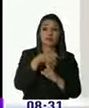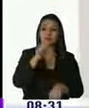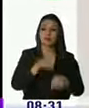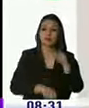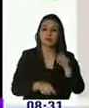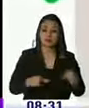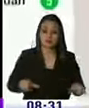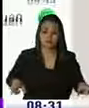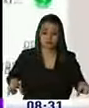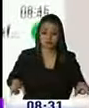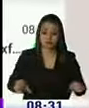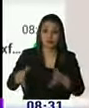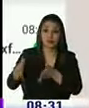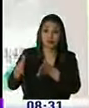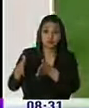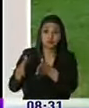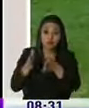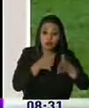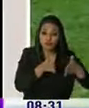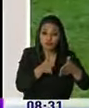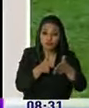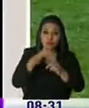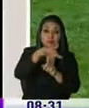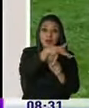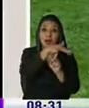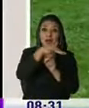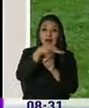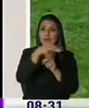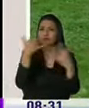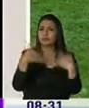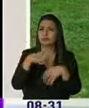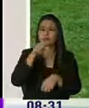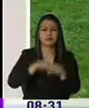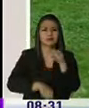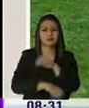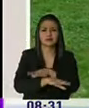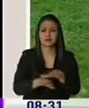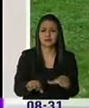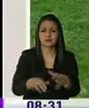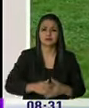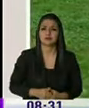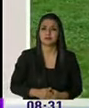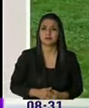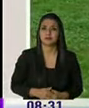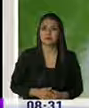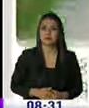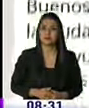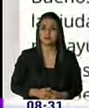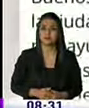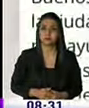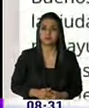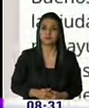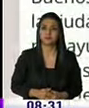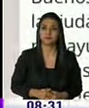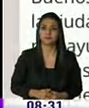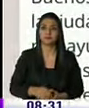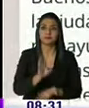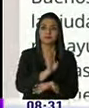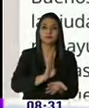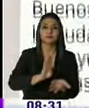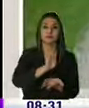los basureros. Miren, en definitiva, miren cómo está el parque. Realmente terrible, ¿no? Terrible el parque. Esto es